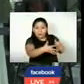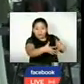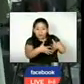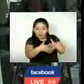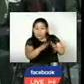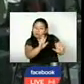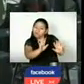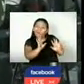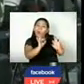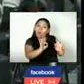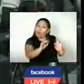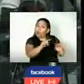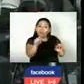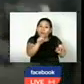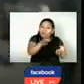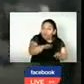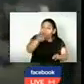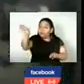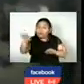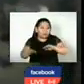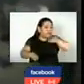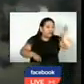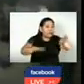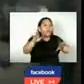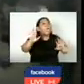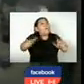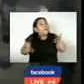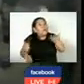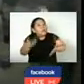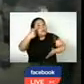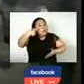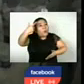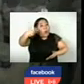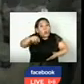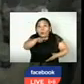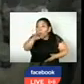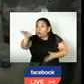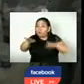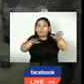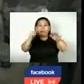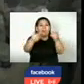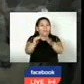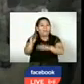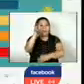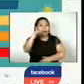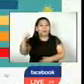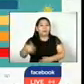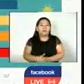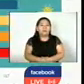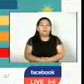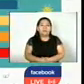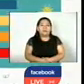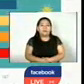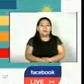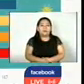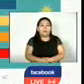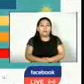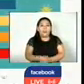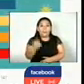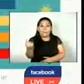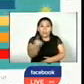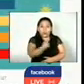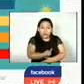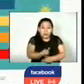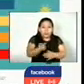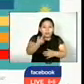instando a no salir del país debido a los riesgos sin precedentes que se presentan actualmente a medida que los viajeros